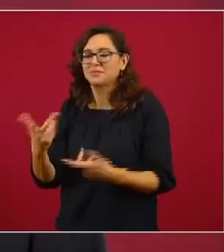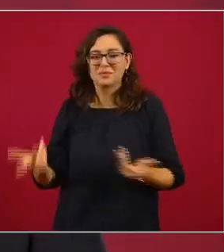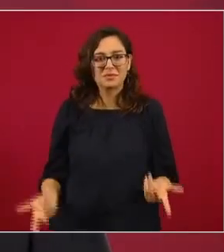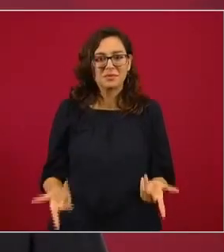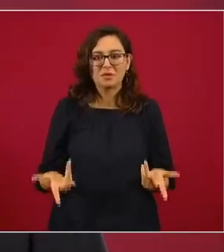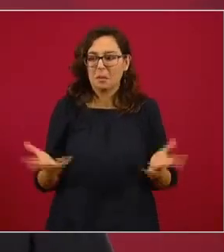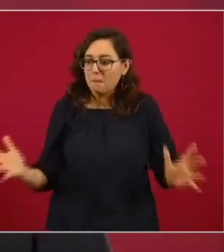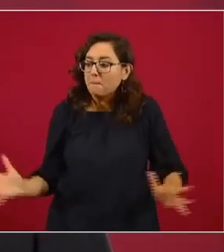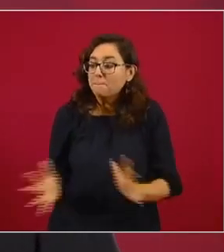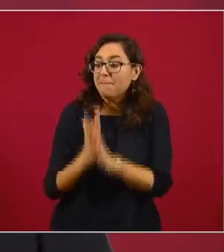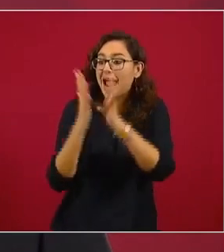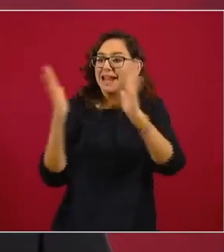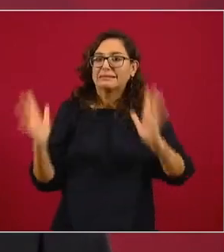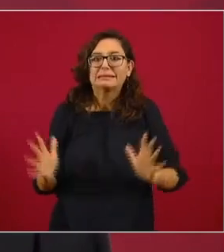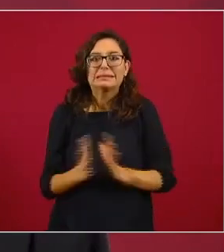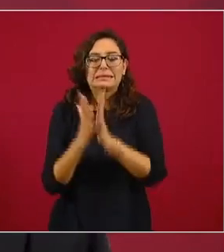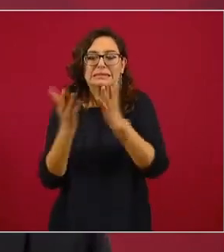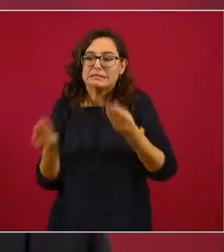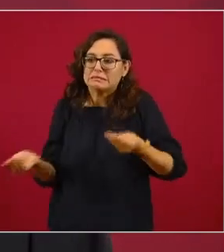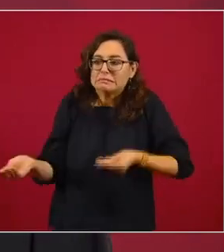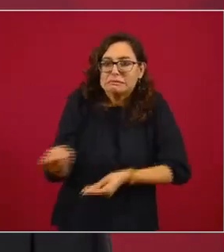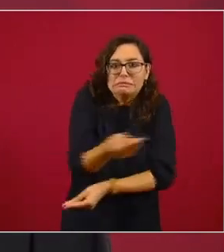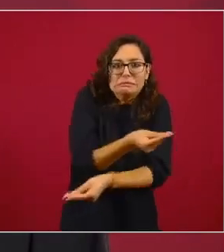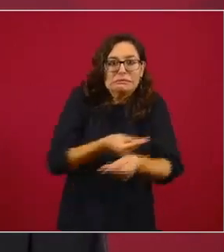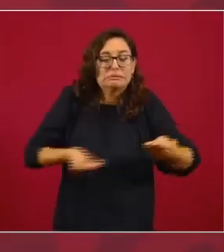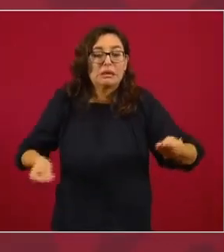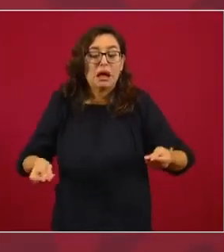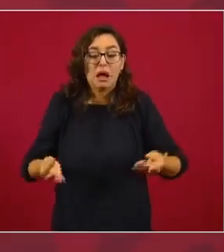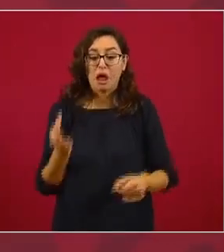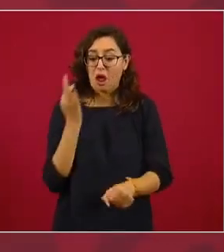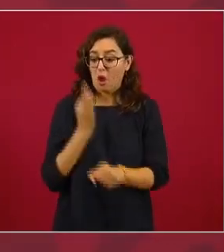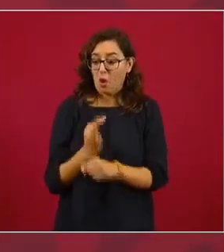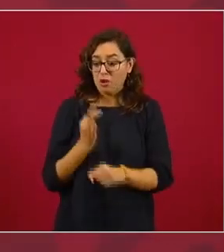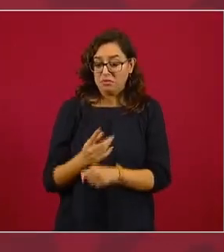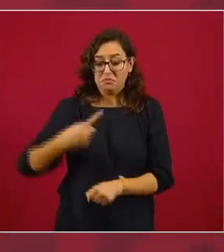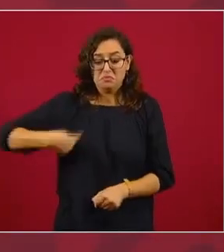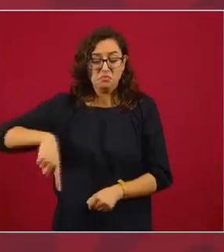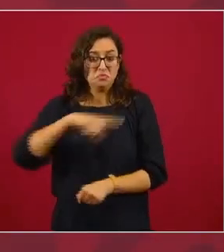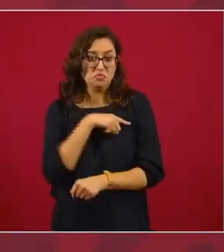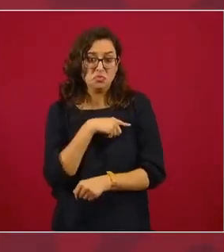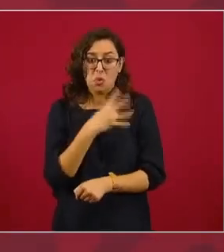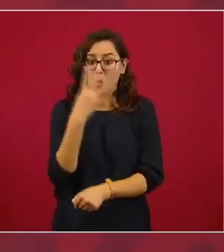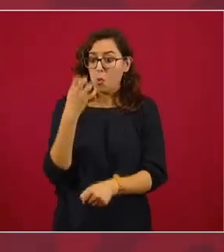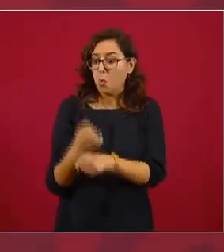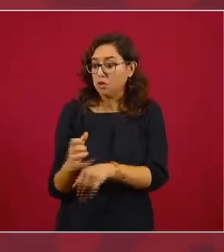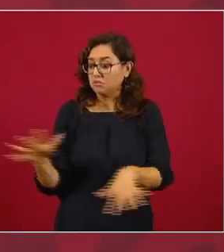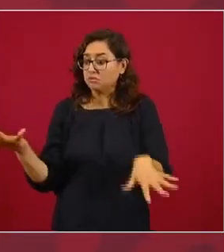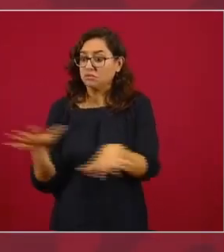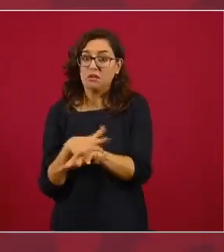nosotros estamos llevando a cabo una transformación profunda, sin violencia.